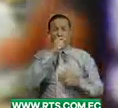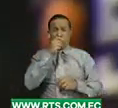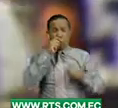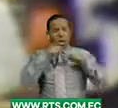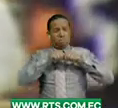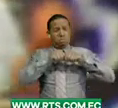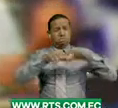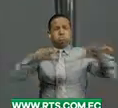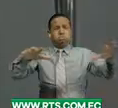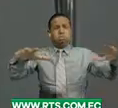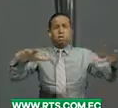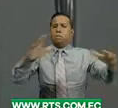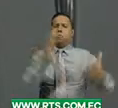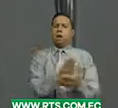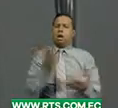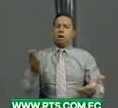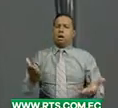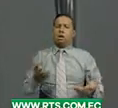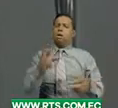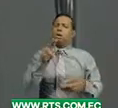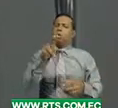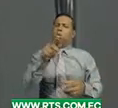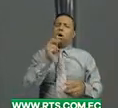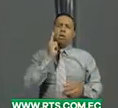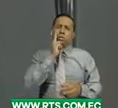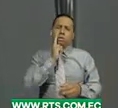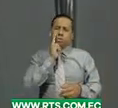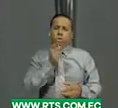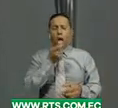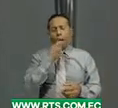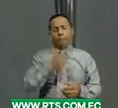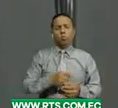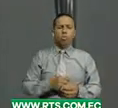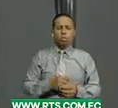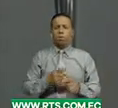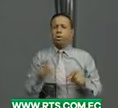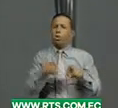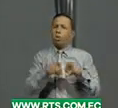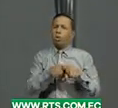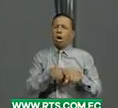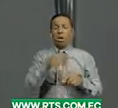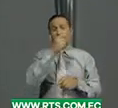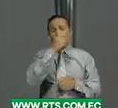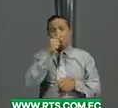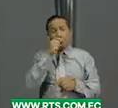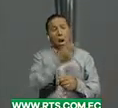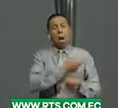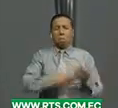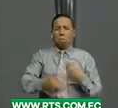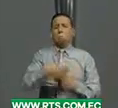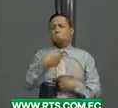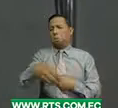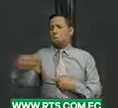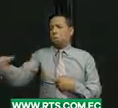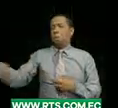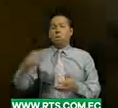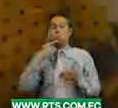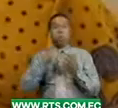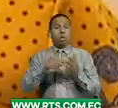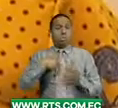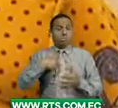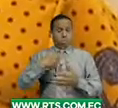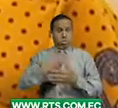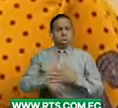ha convertido como que fuera un chicle, un caramelo, todos los estudiantes ahorita, hasta por aceptación. En este caso, mi hijo consumió. Si